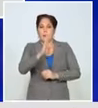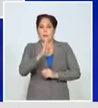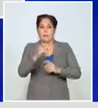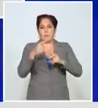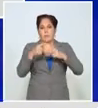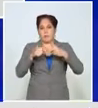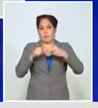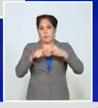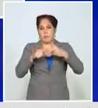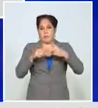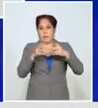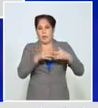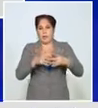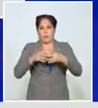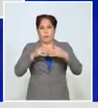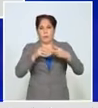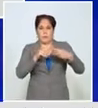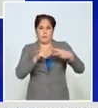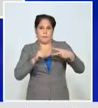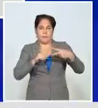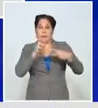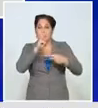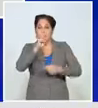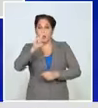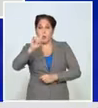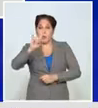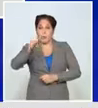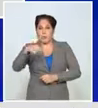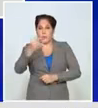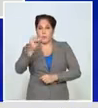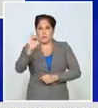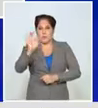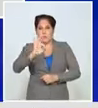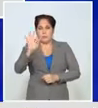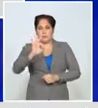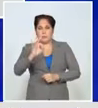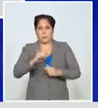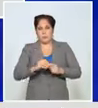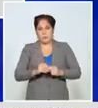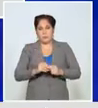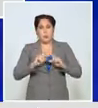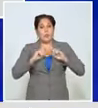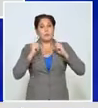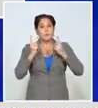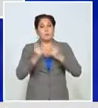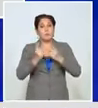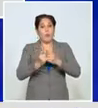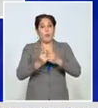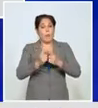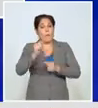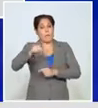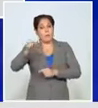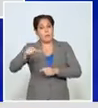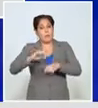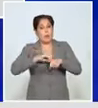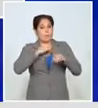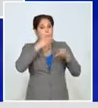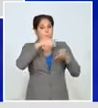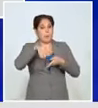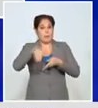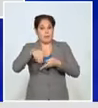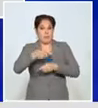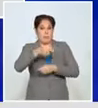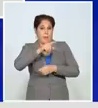Unidos. Y el 39,6% de todos los casos fallecidos en el día de